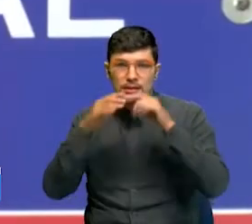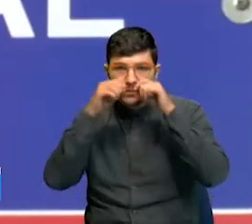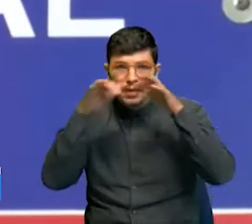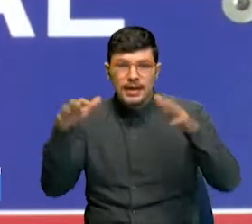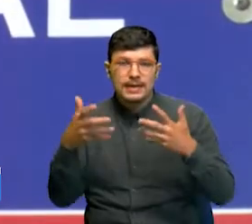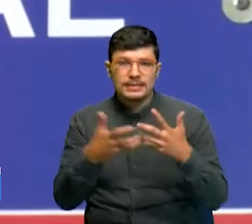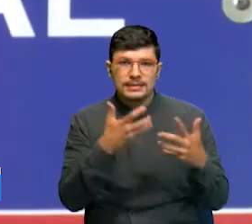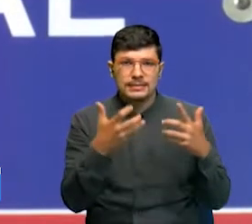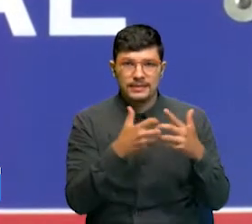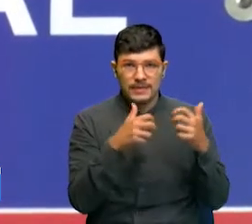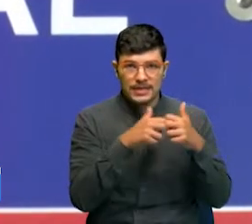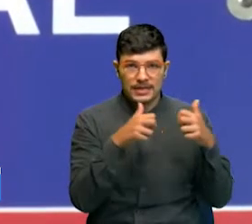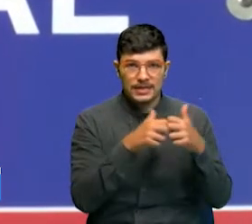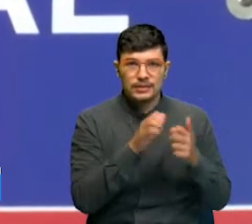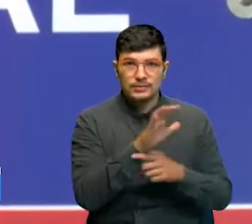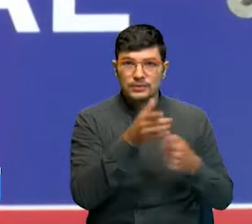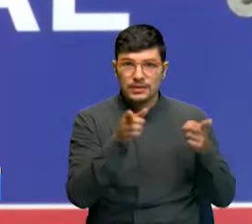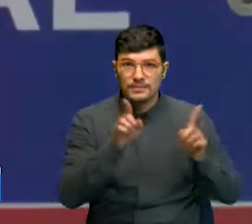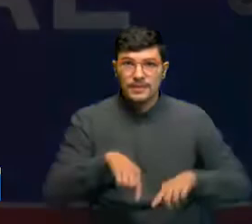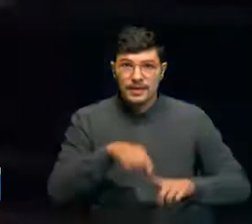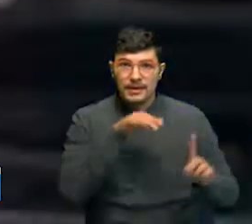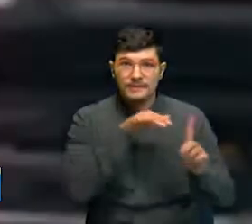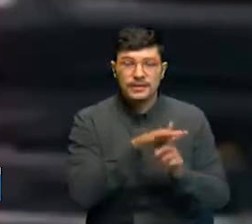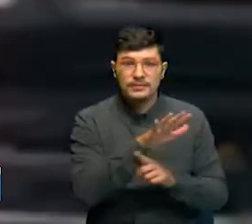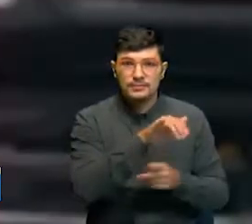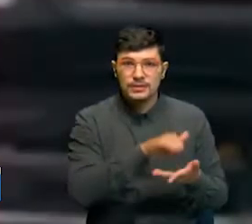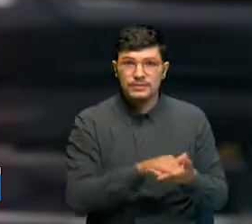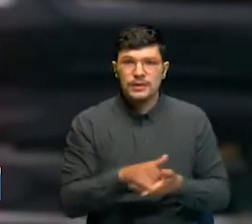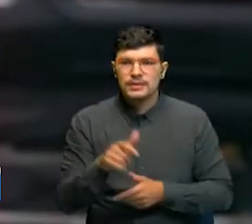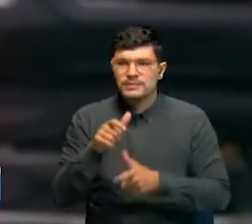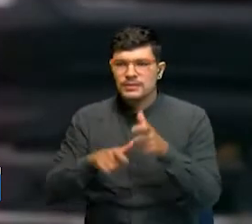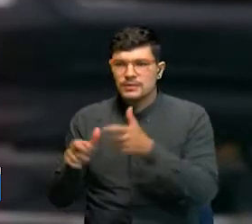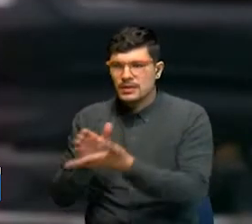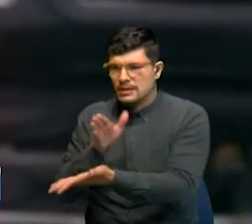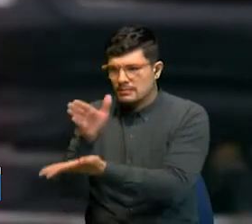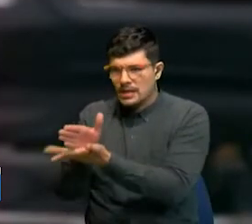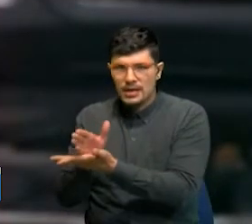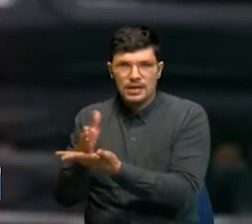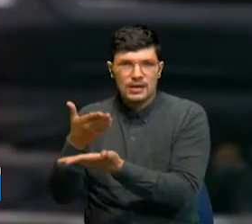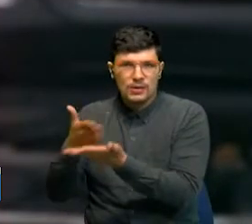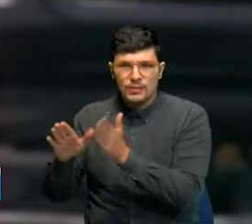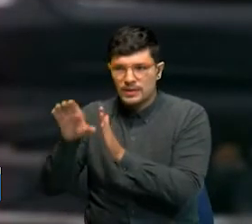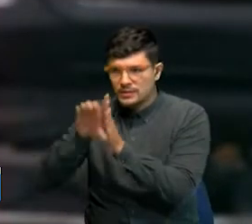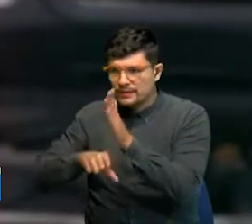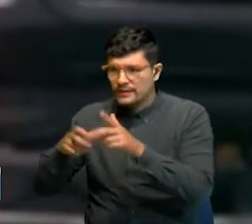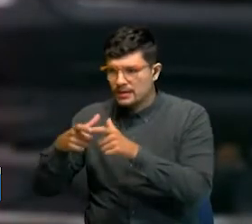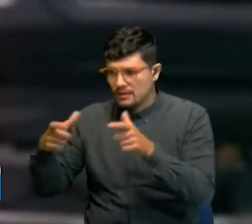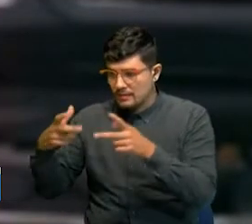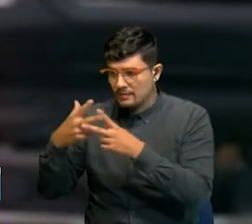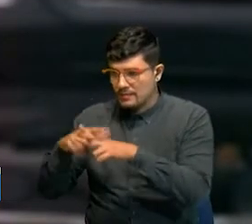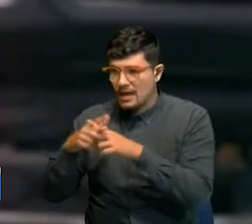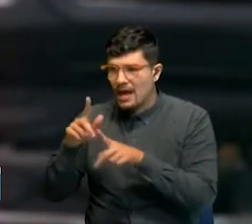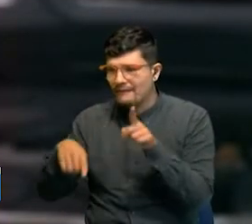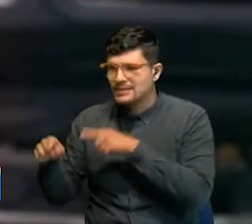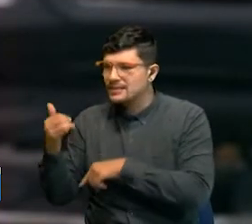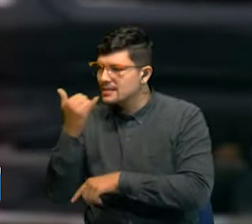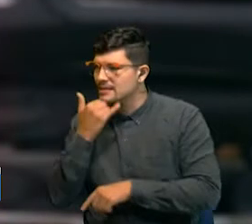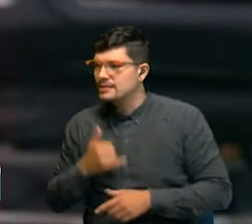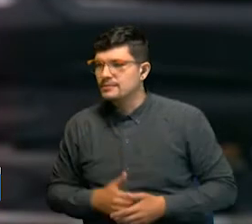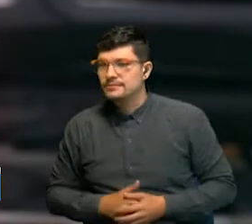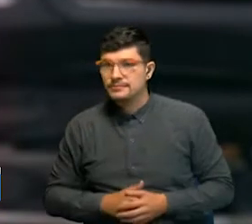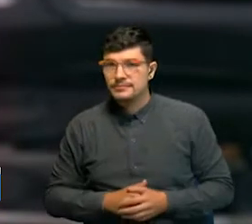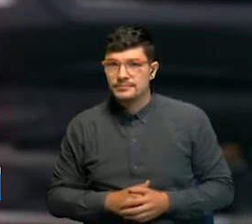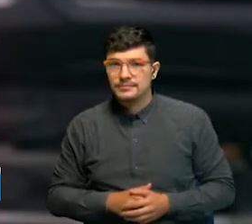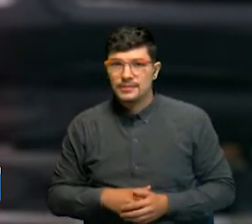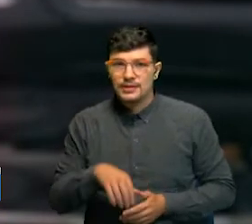sistema eléctrico también influye muchísimo. La gente que llega a comprar un certificado está equivocada. Nosotros,